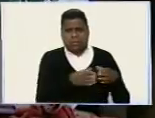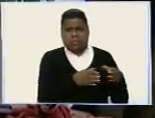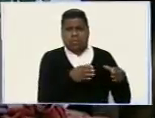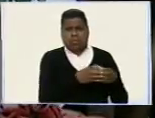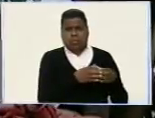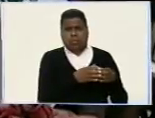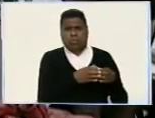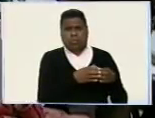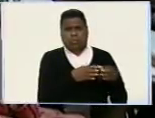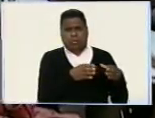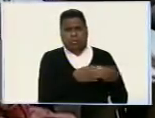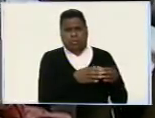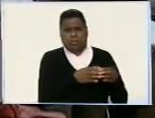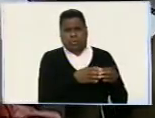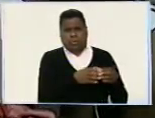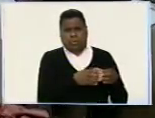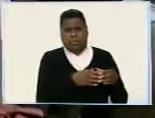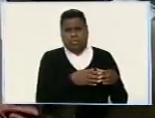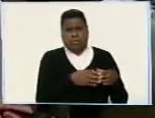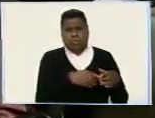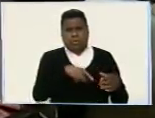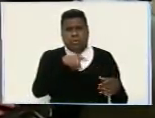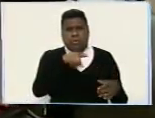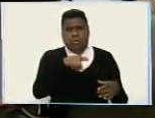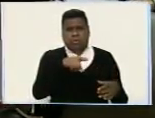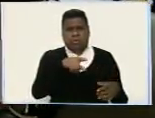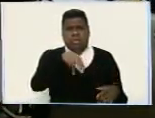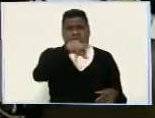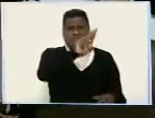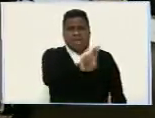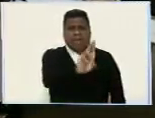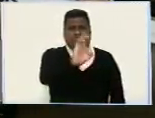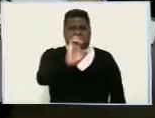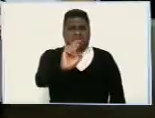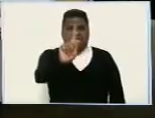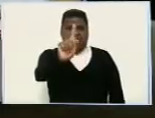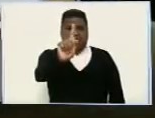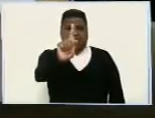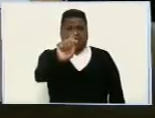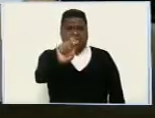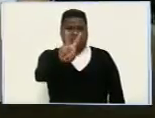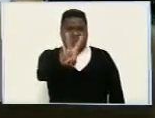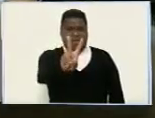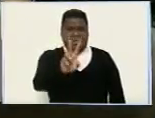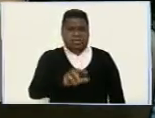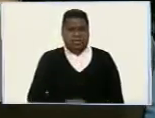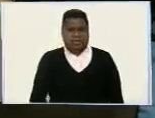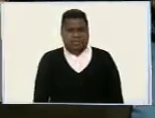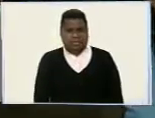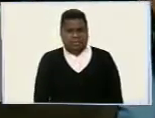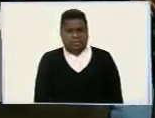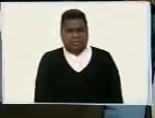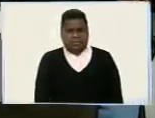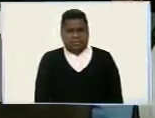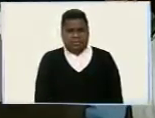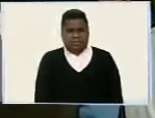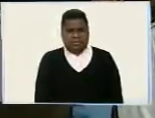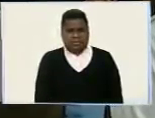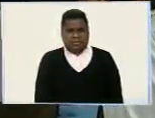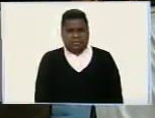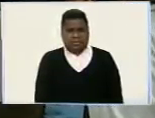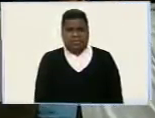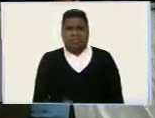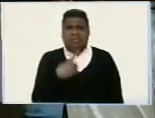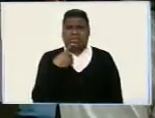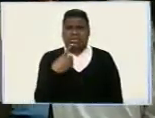Ajá. 1DC. La gente de RCTV. Compadre, hicieron de todo. De todo. Incluso dijeron